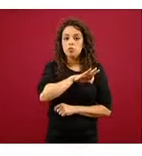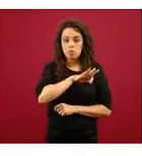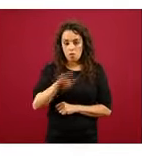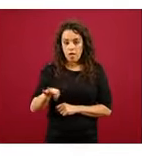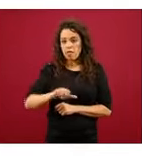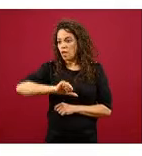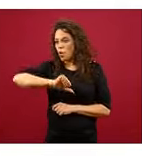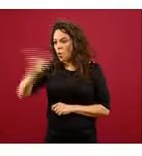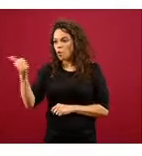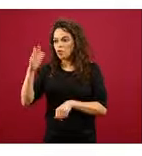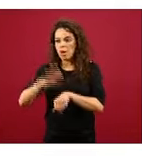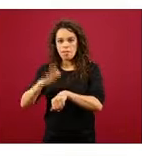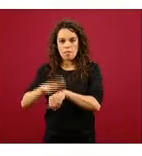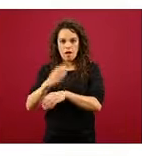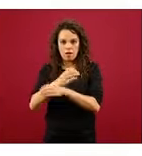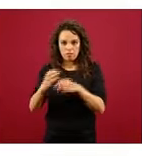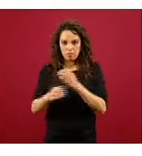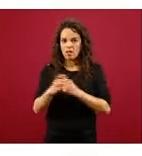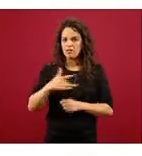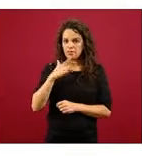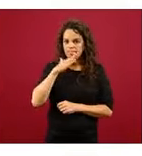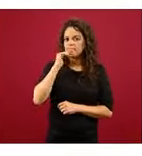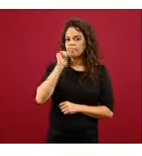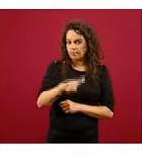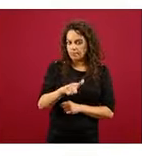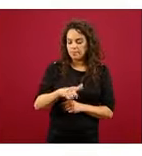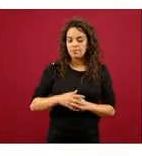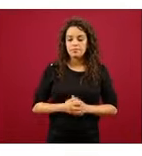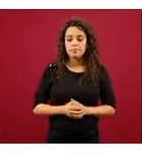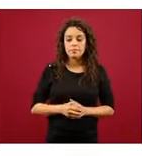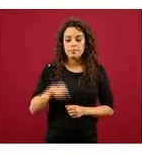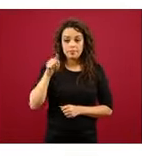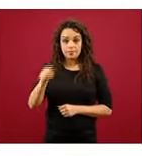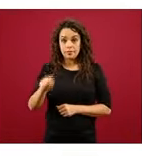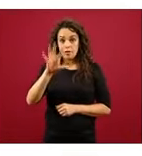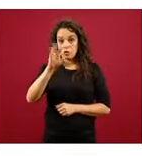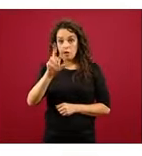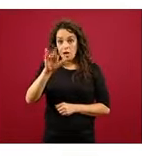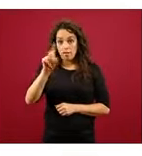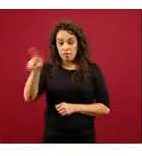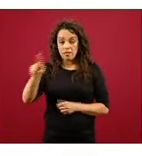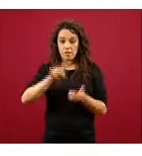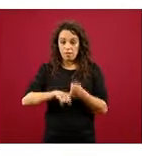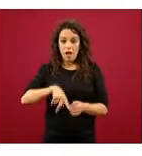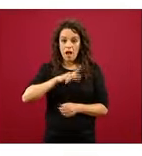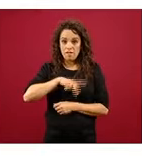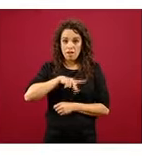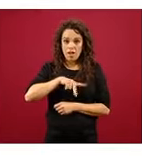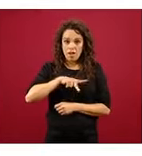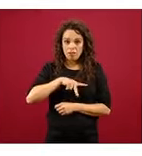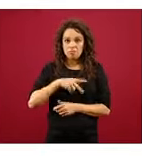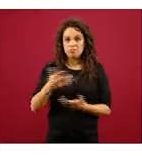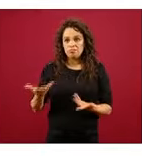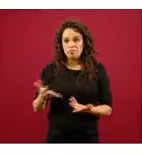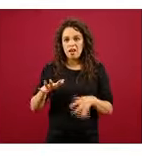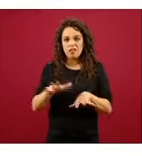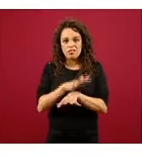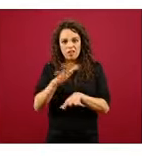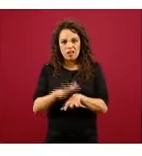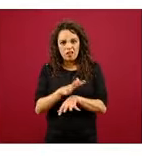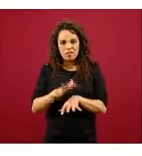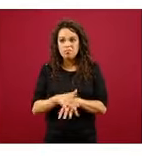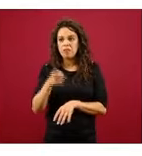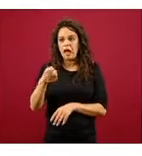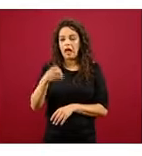algunos otros. Como menciono, pues COVID es un virus que de repente nos sorprende, ¿no? Y que también tiene otro tipo de